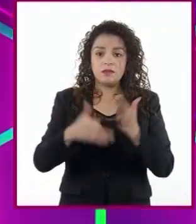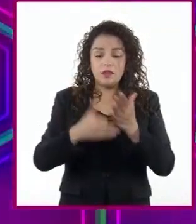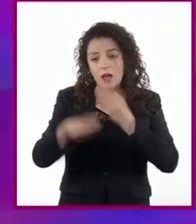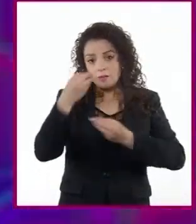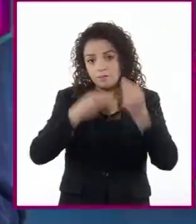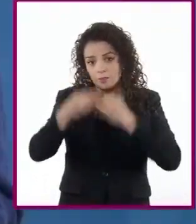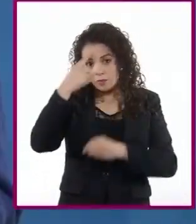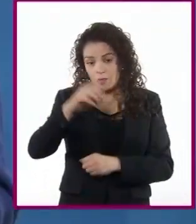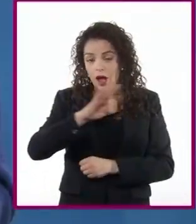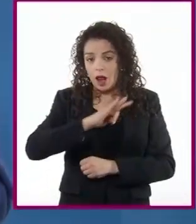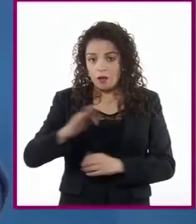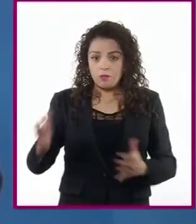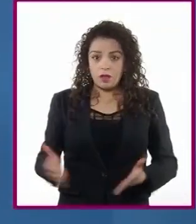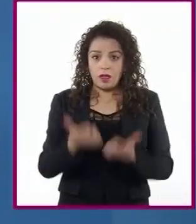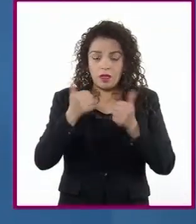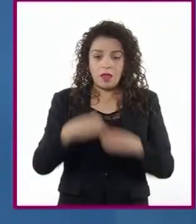subsistencia.